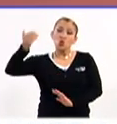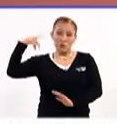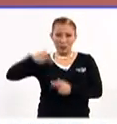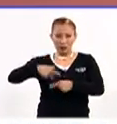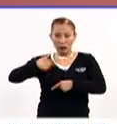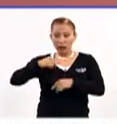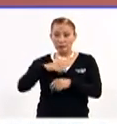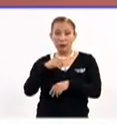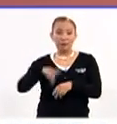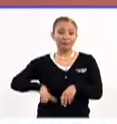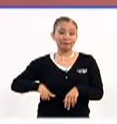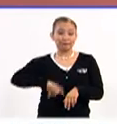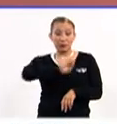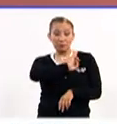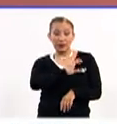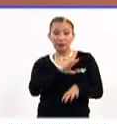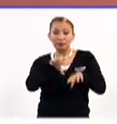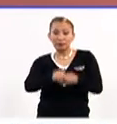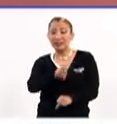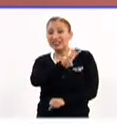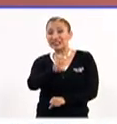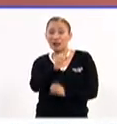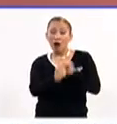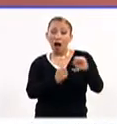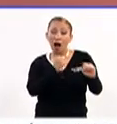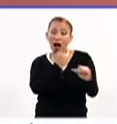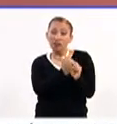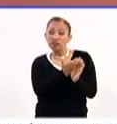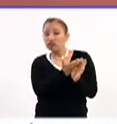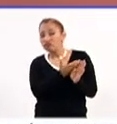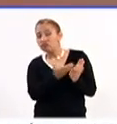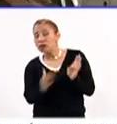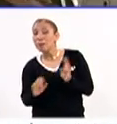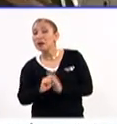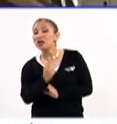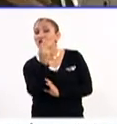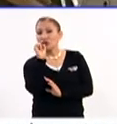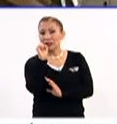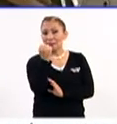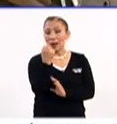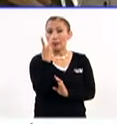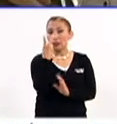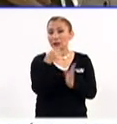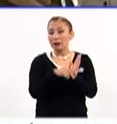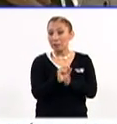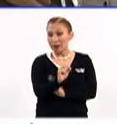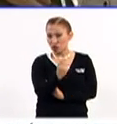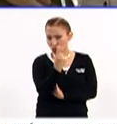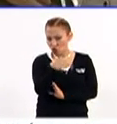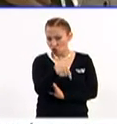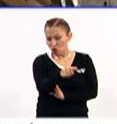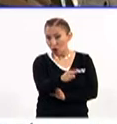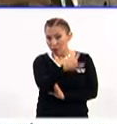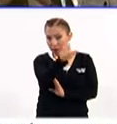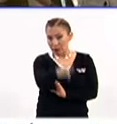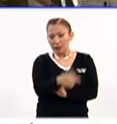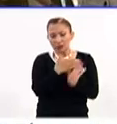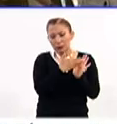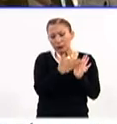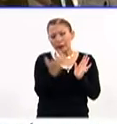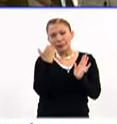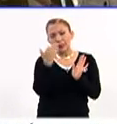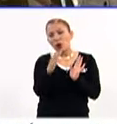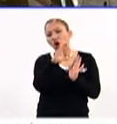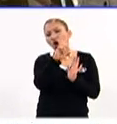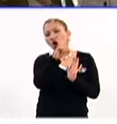fuesen gobernados por España durante 300 años. El 21 de septiembre de 2021, después de un largo